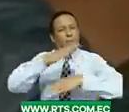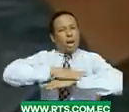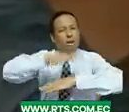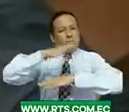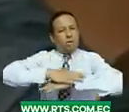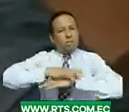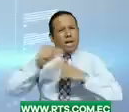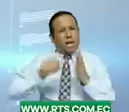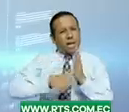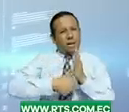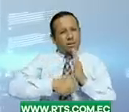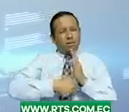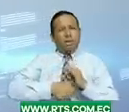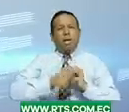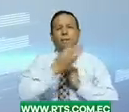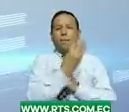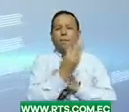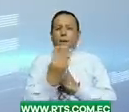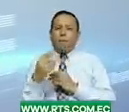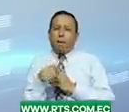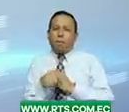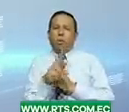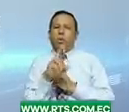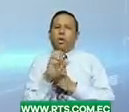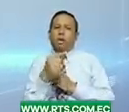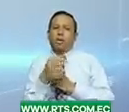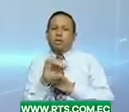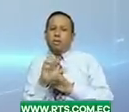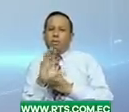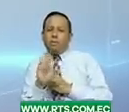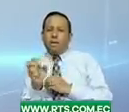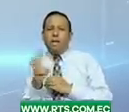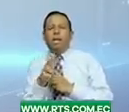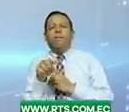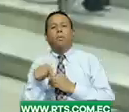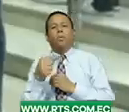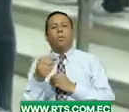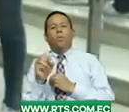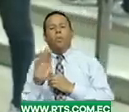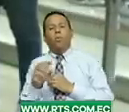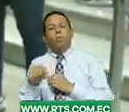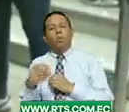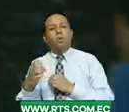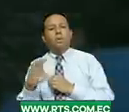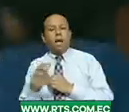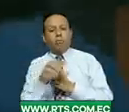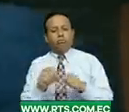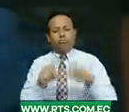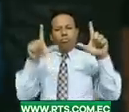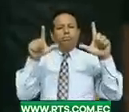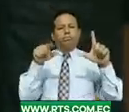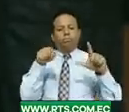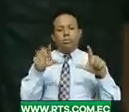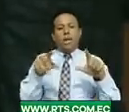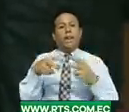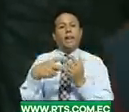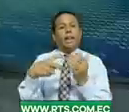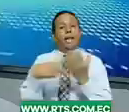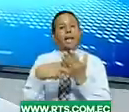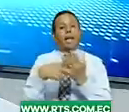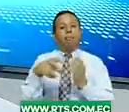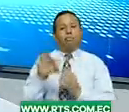www.registrocivil.gov.es. Informó Javier Rosero. En otros temas, un perro de unos 3 años de edad